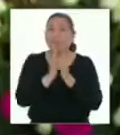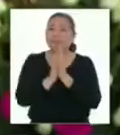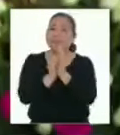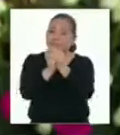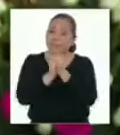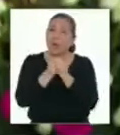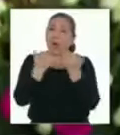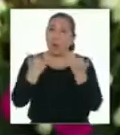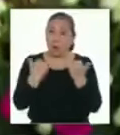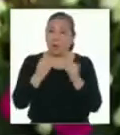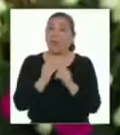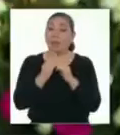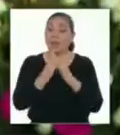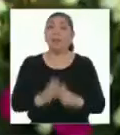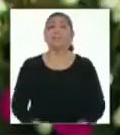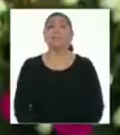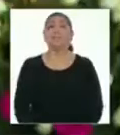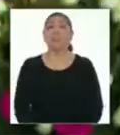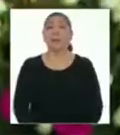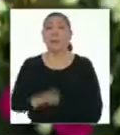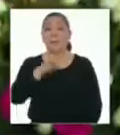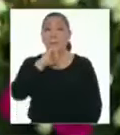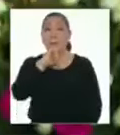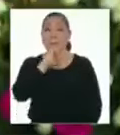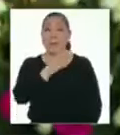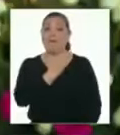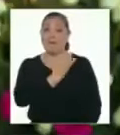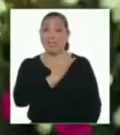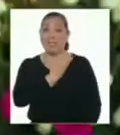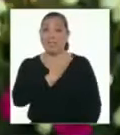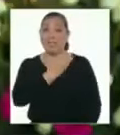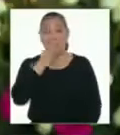Y hoy día especialmente, en que el Papa Francisco,